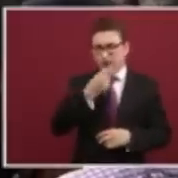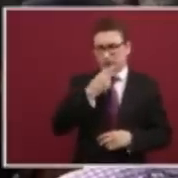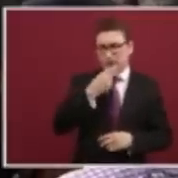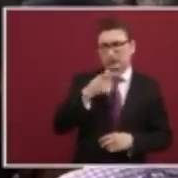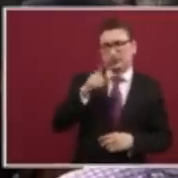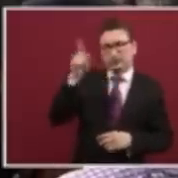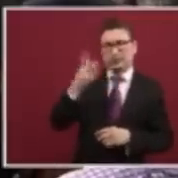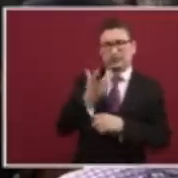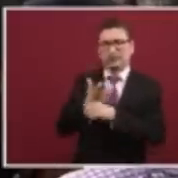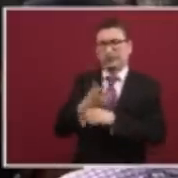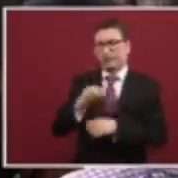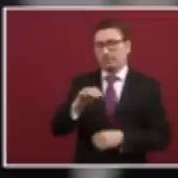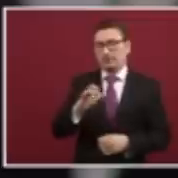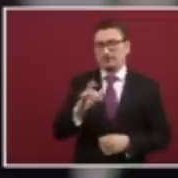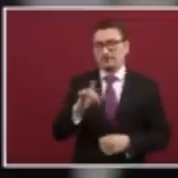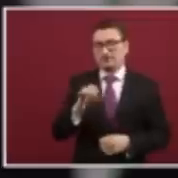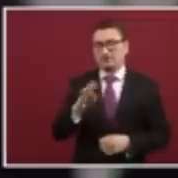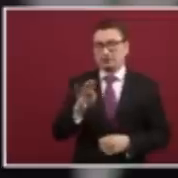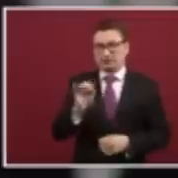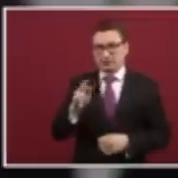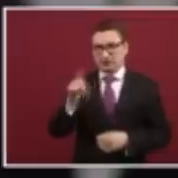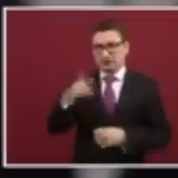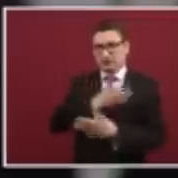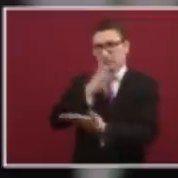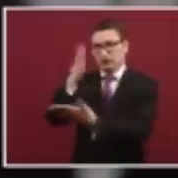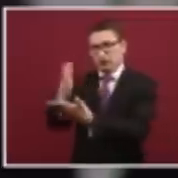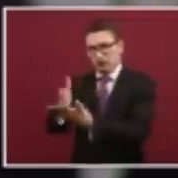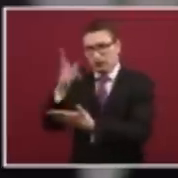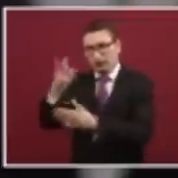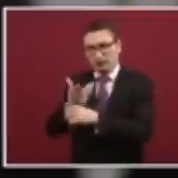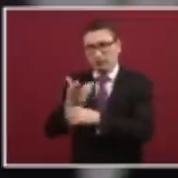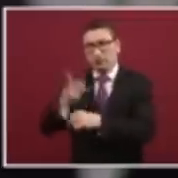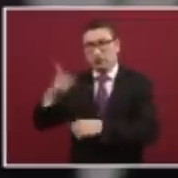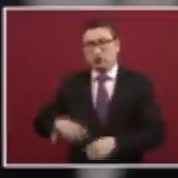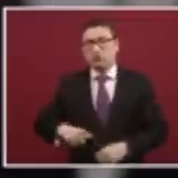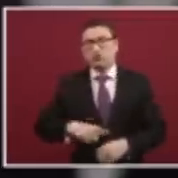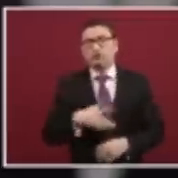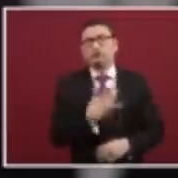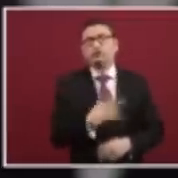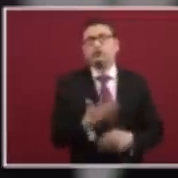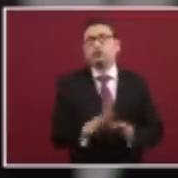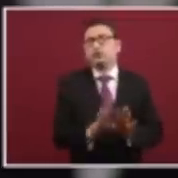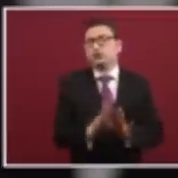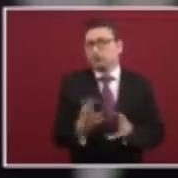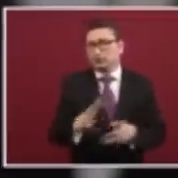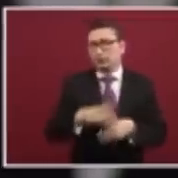Estados Unidos, ¿cuál fue la reacción del gobierno de Estados Unidos? Porque también se habló de